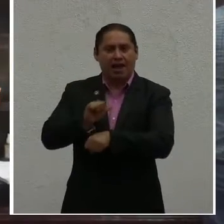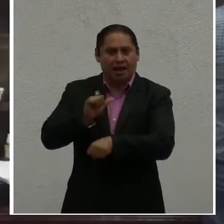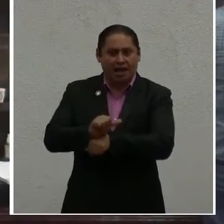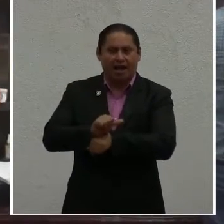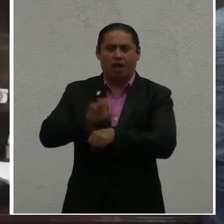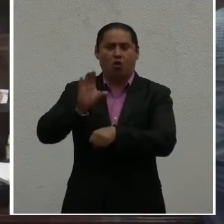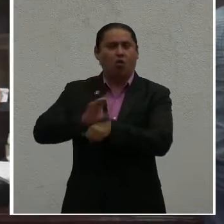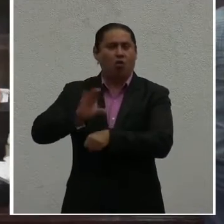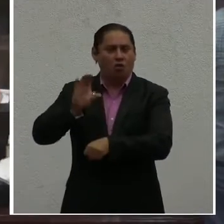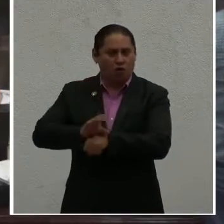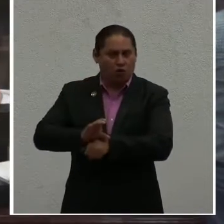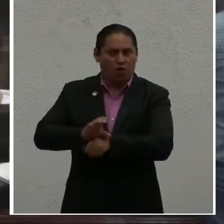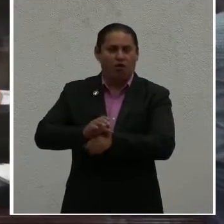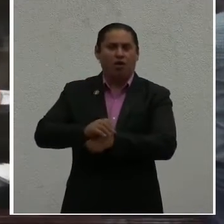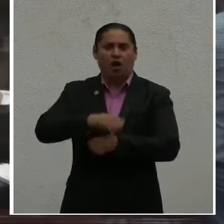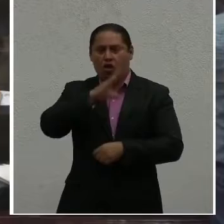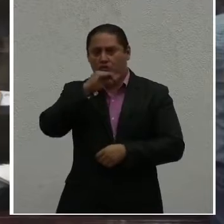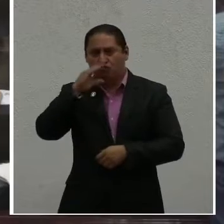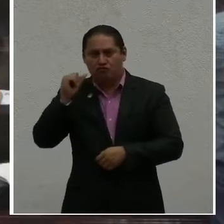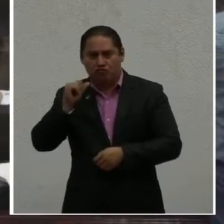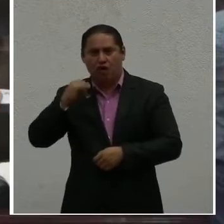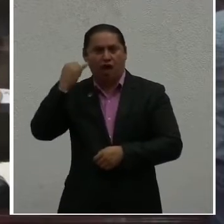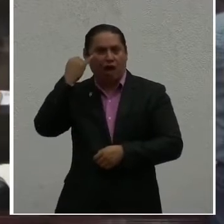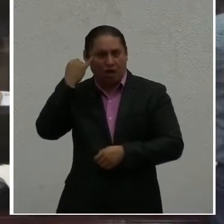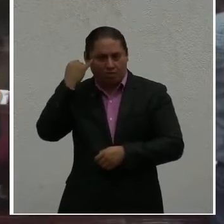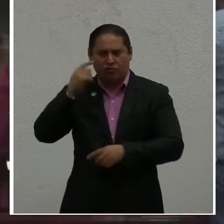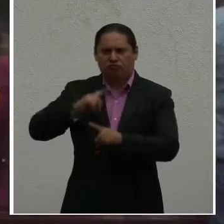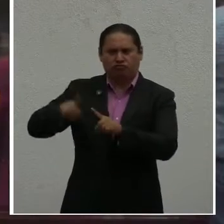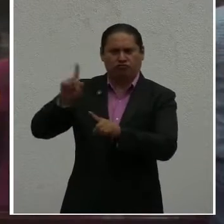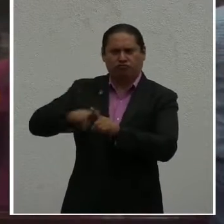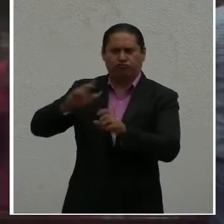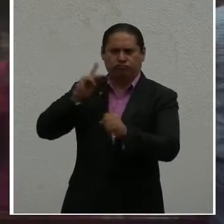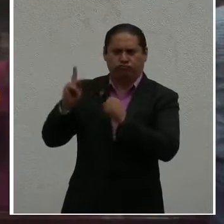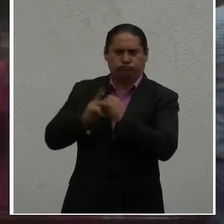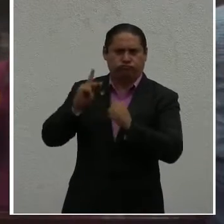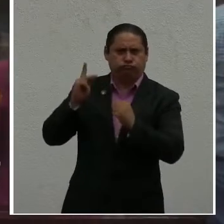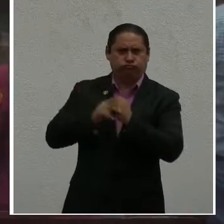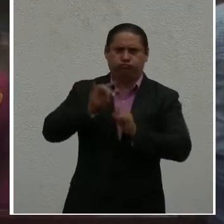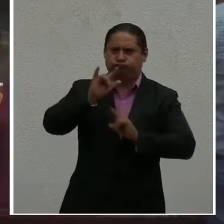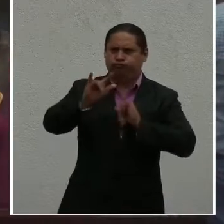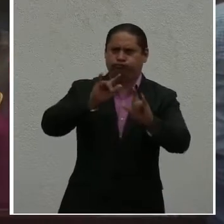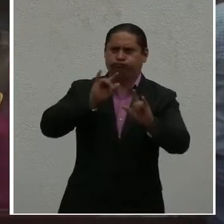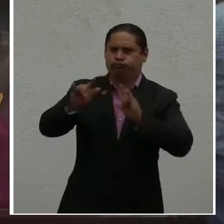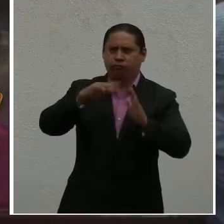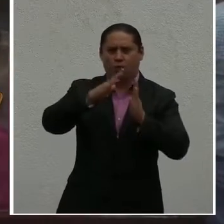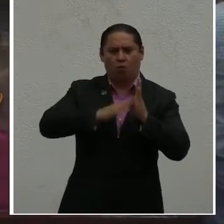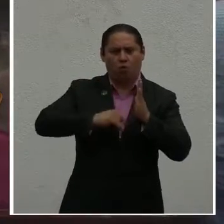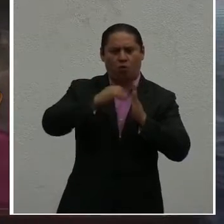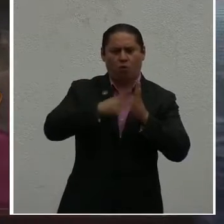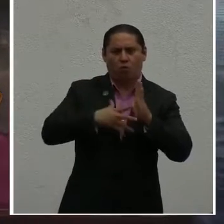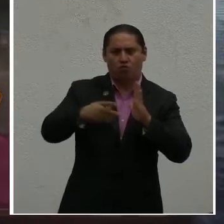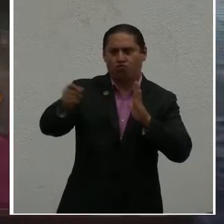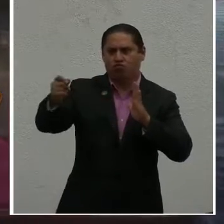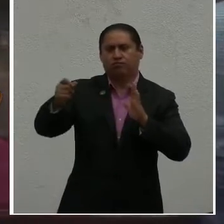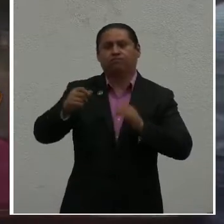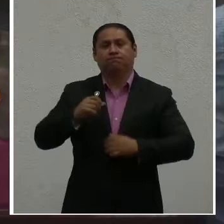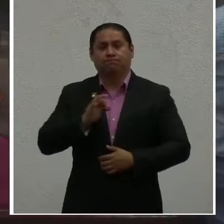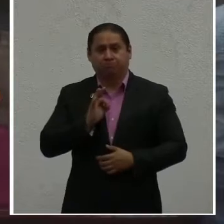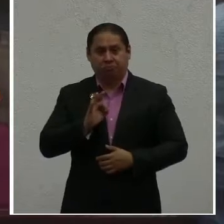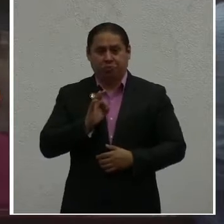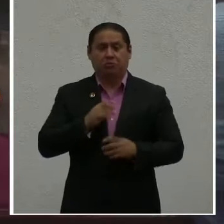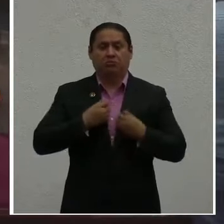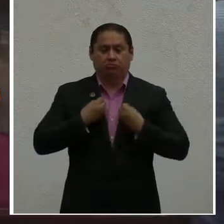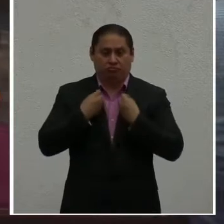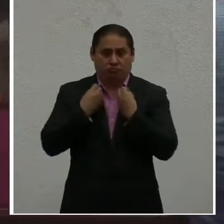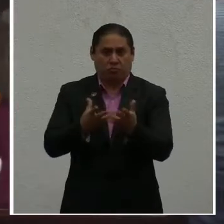Colombia, Cuba, Japón, entre otros. Es un apasionado de la enseñanza, por ello brinda talleres